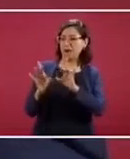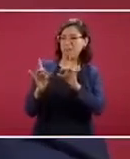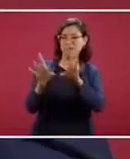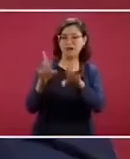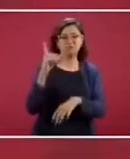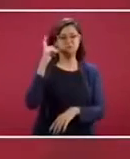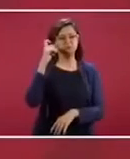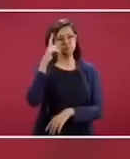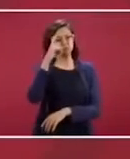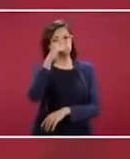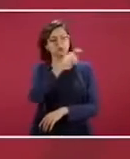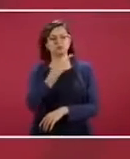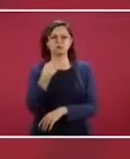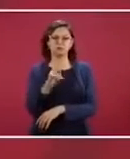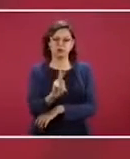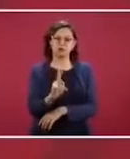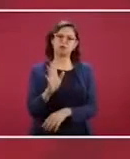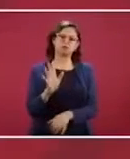no muchos.